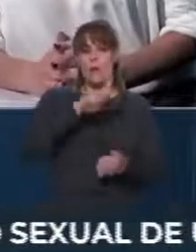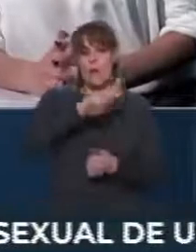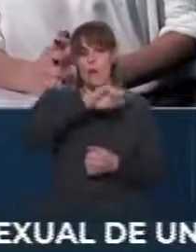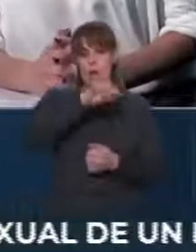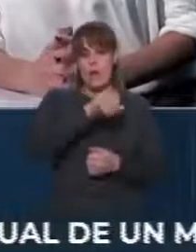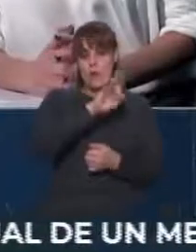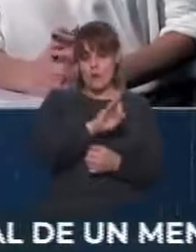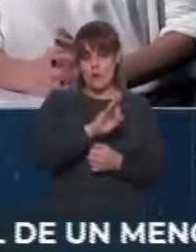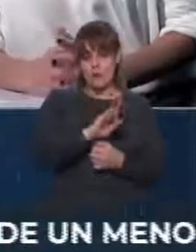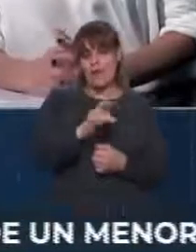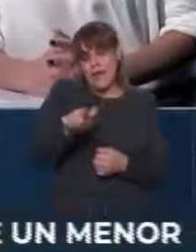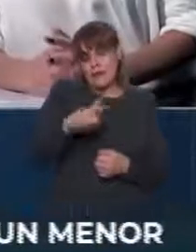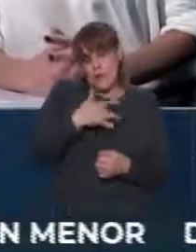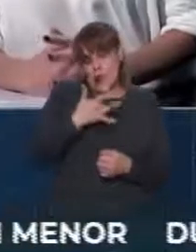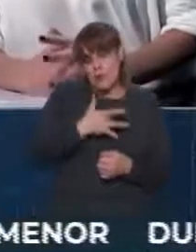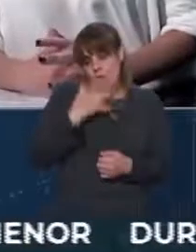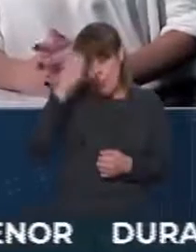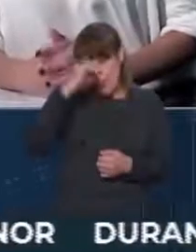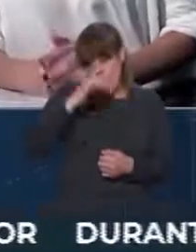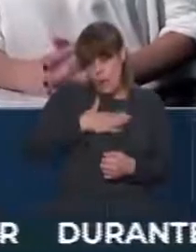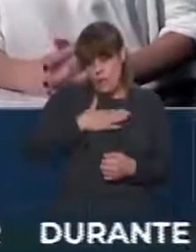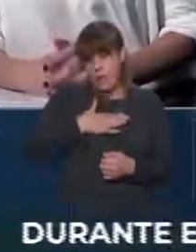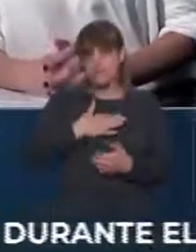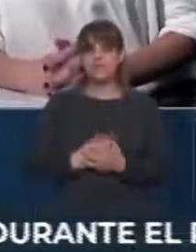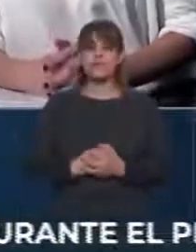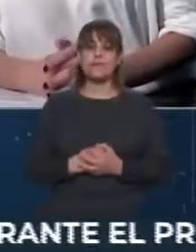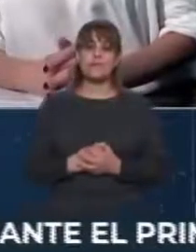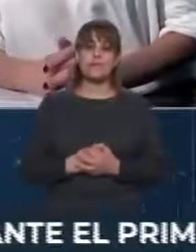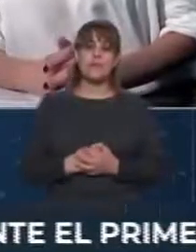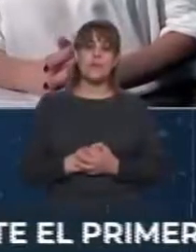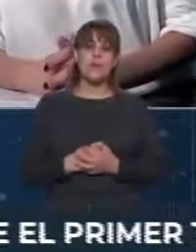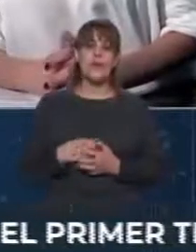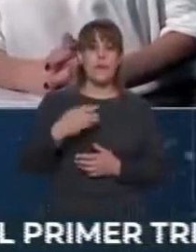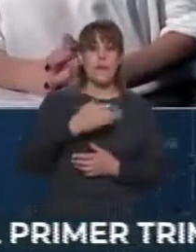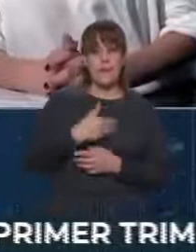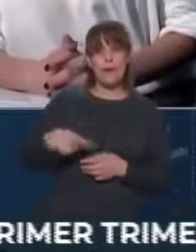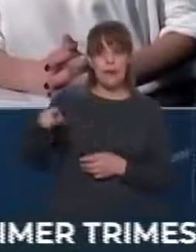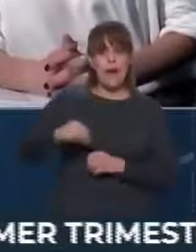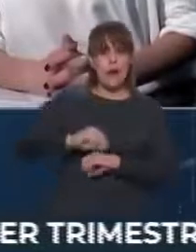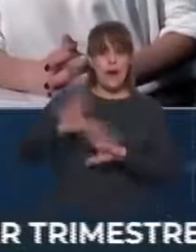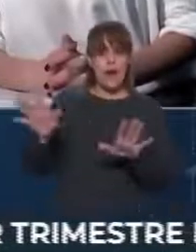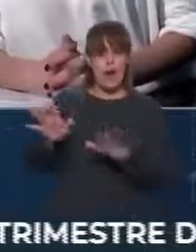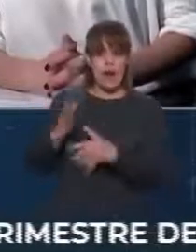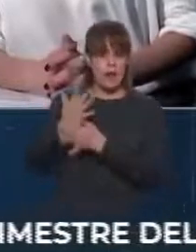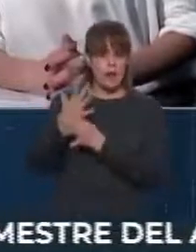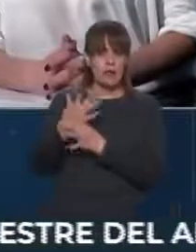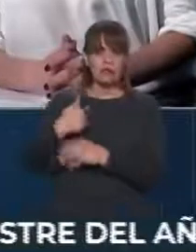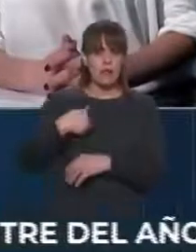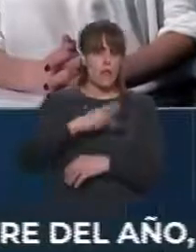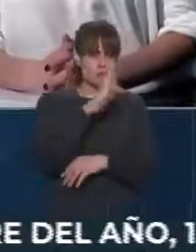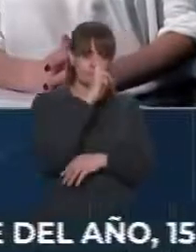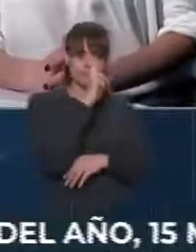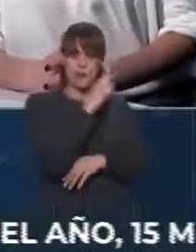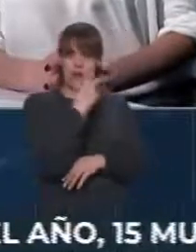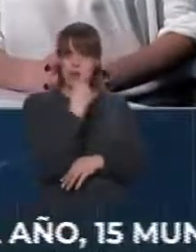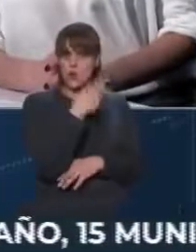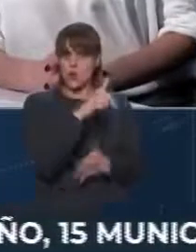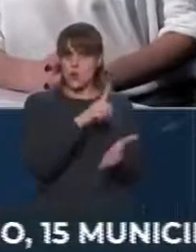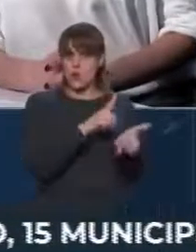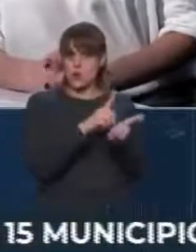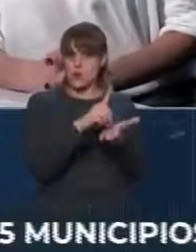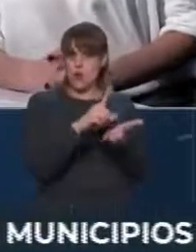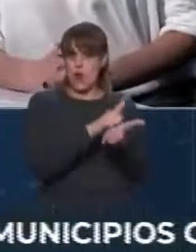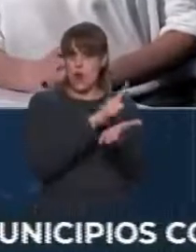yo siento. Ahora, creo que el presidente ha sido muy claro en esa parte en que va a respetar la decisión del legislativo, porque por ahí hay